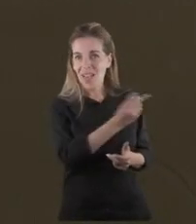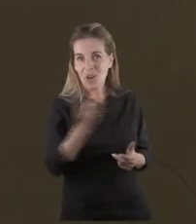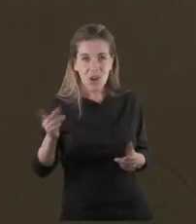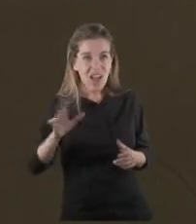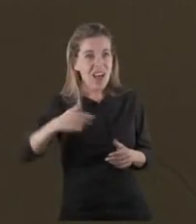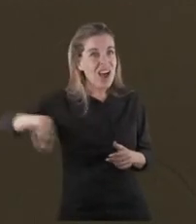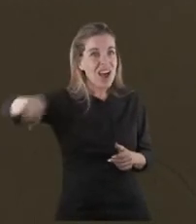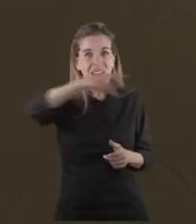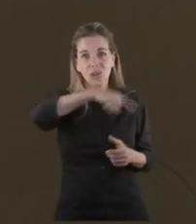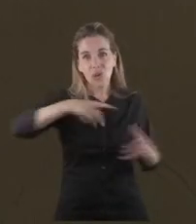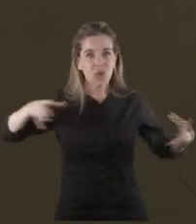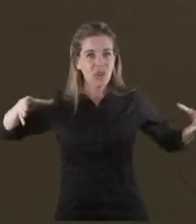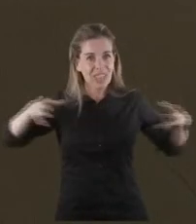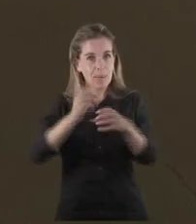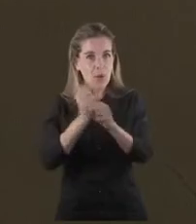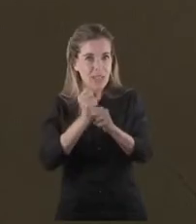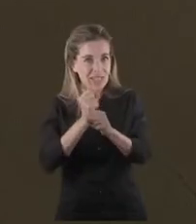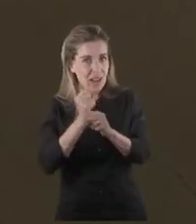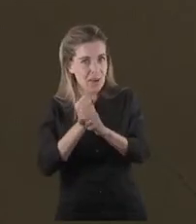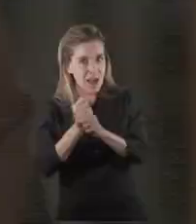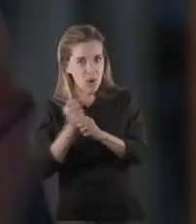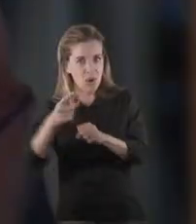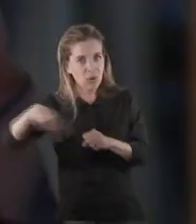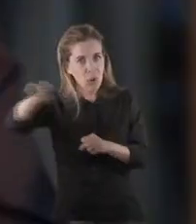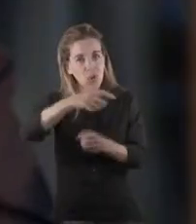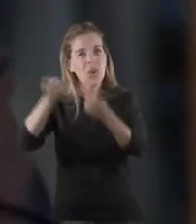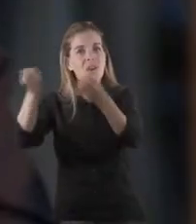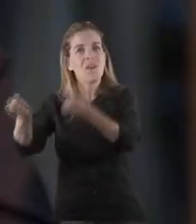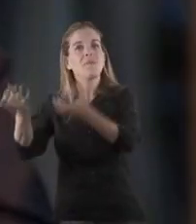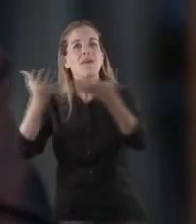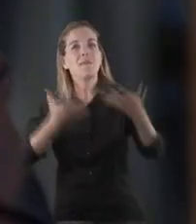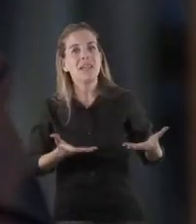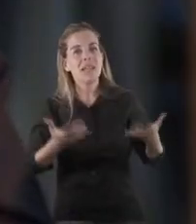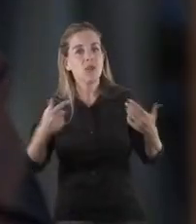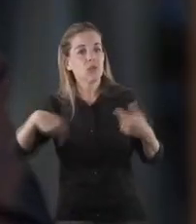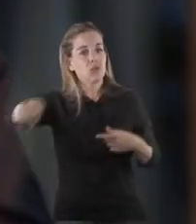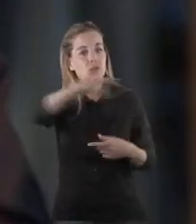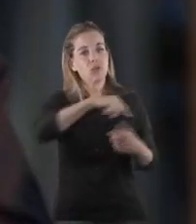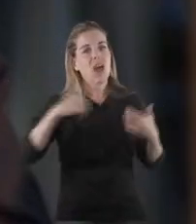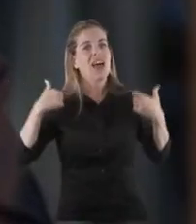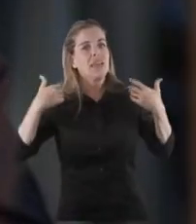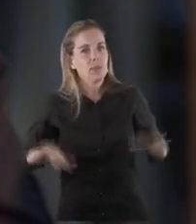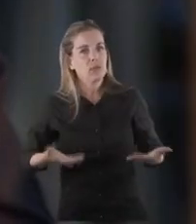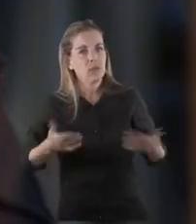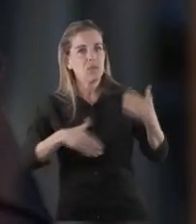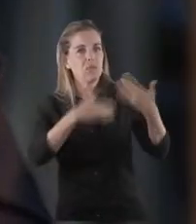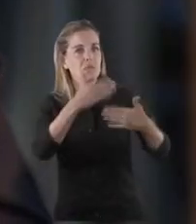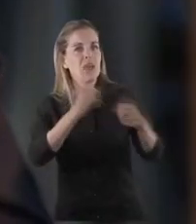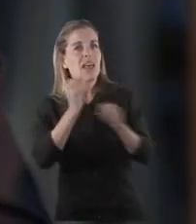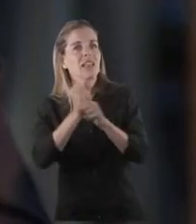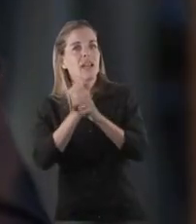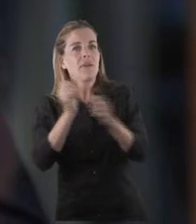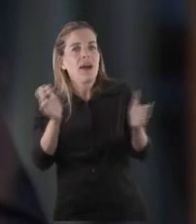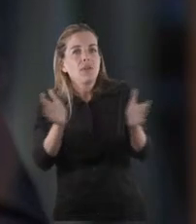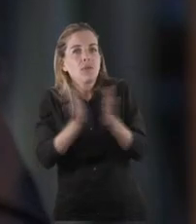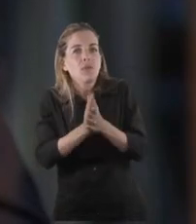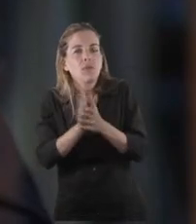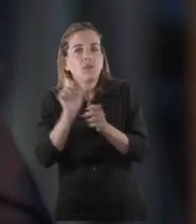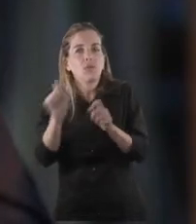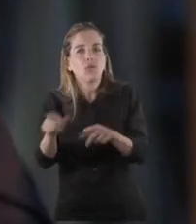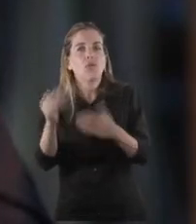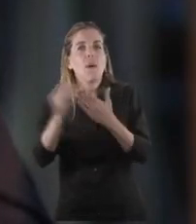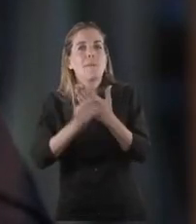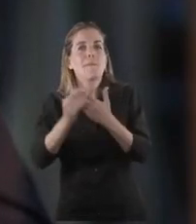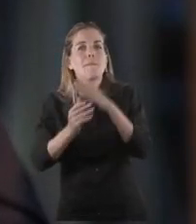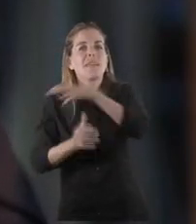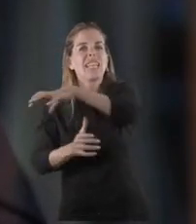todos los que lo acompañan en su equipo de trabajo, bienvenidos, a disposición para seguir trabajando con todos sus ministerios,